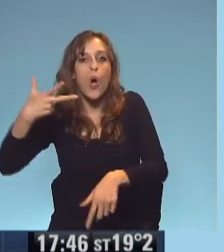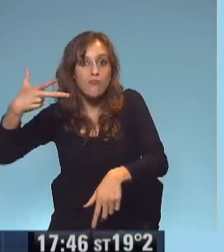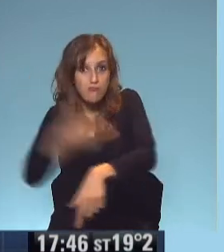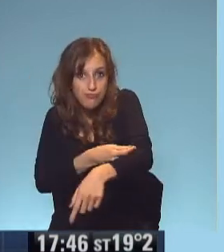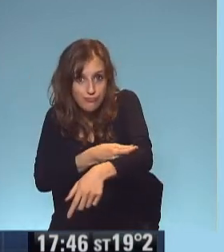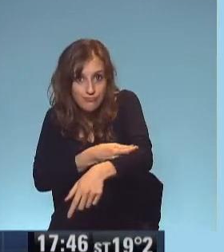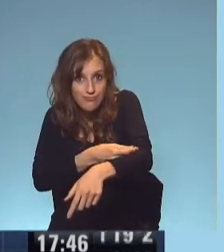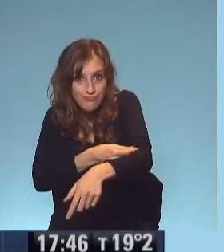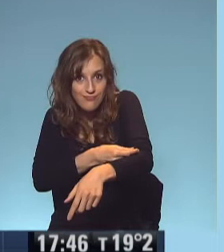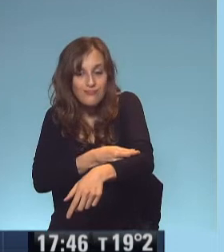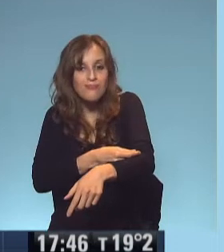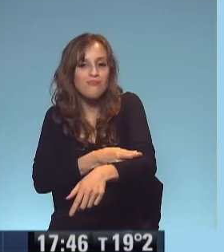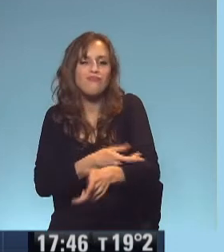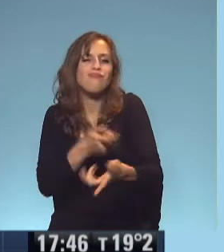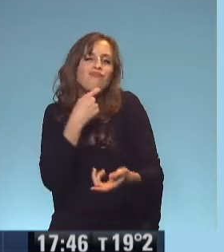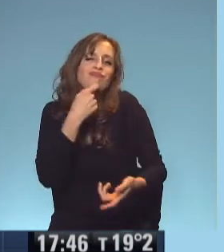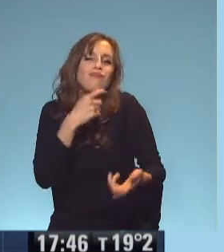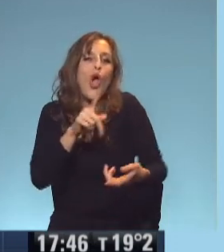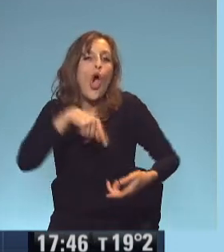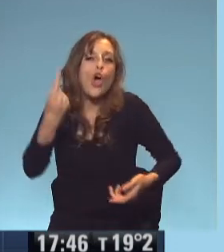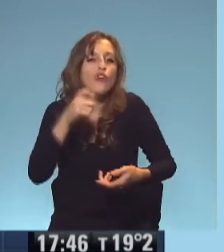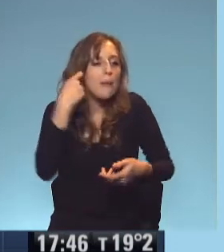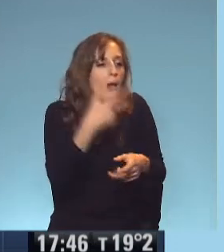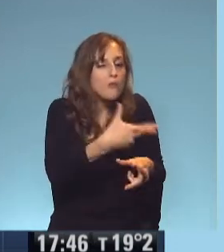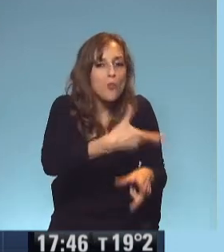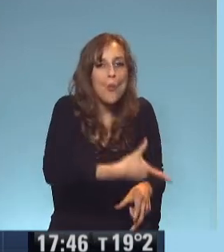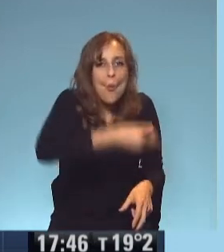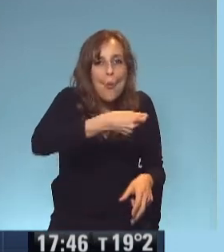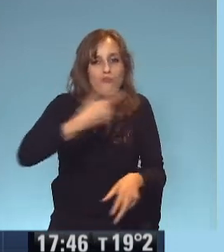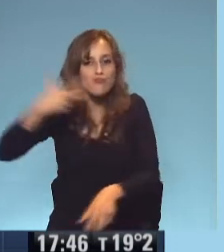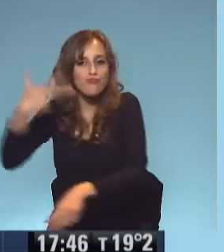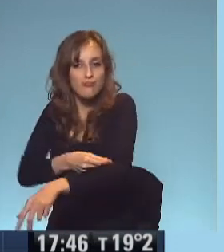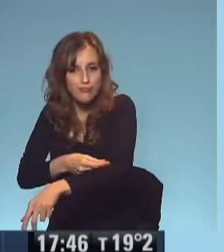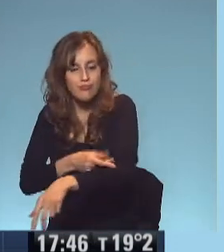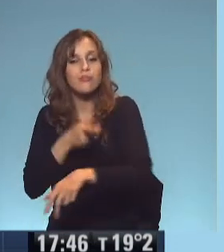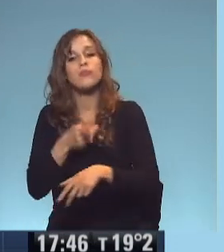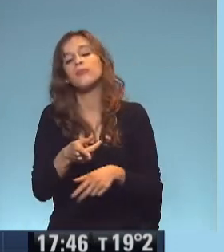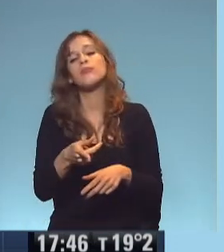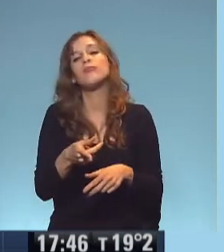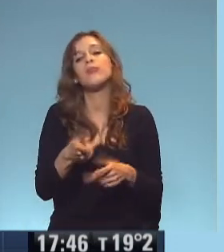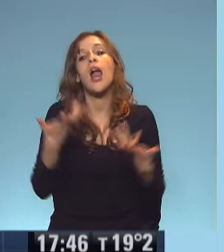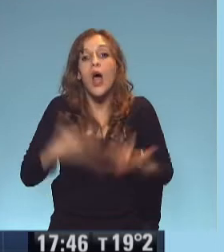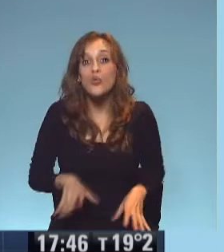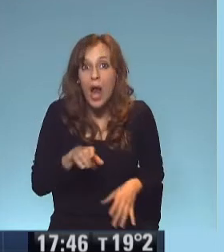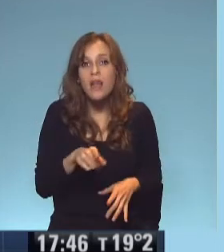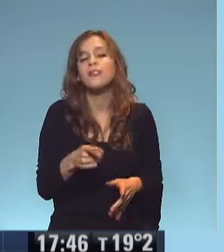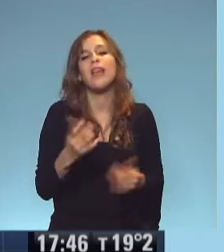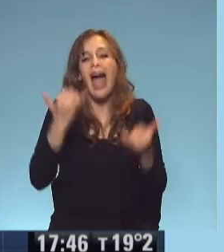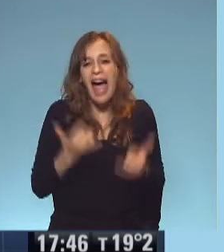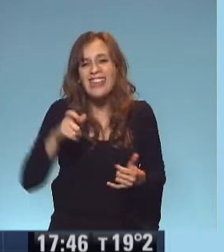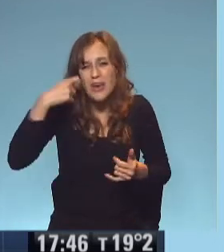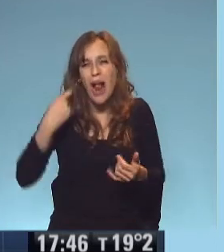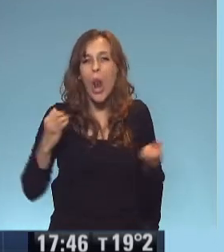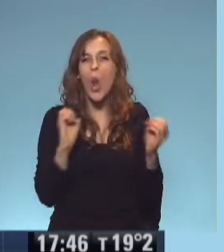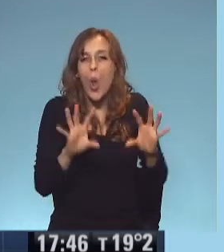genético proveniente de otro ser vivo. En la naturaleza existen animales fosforescentes, como por